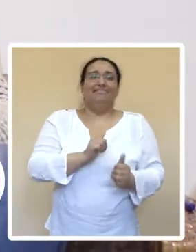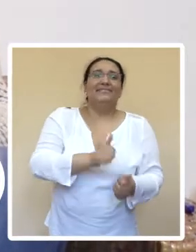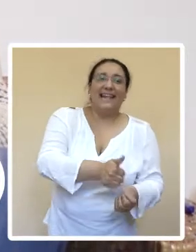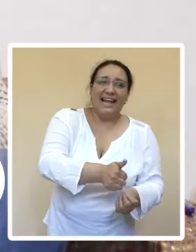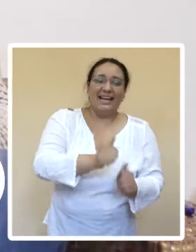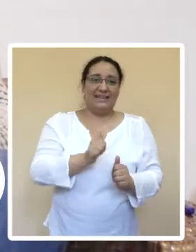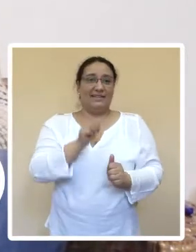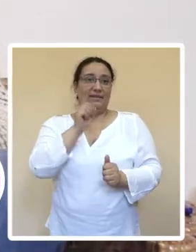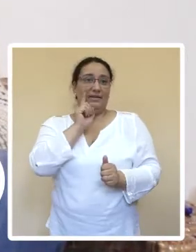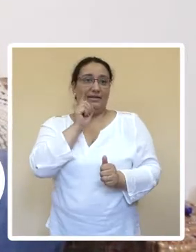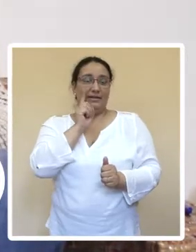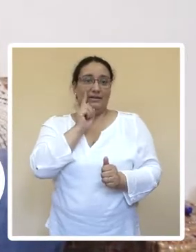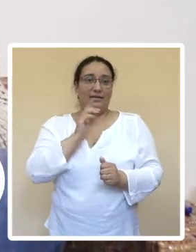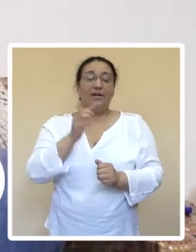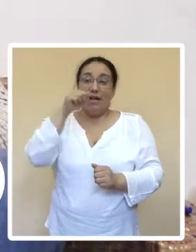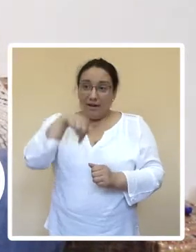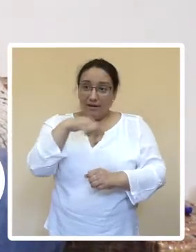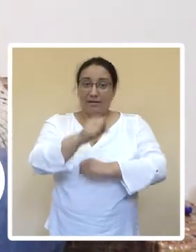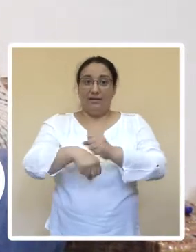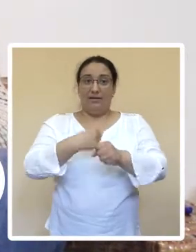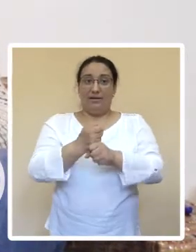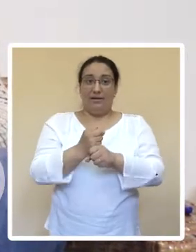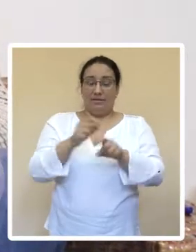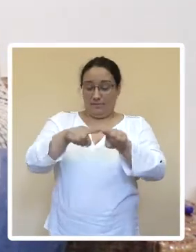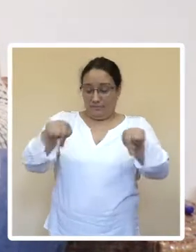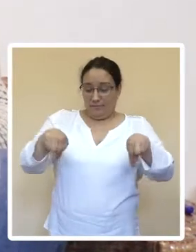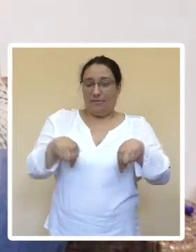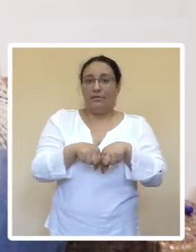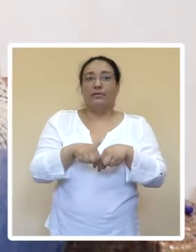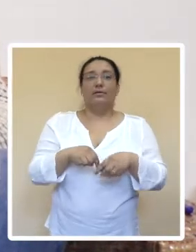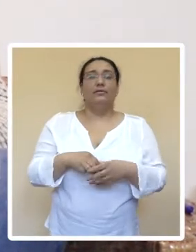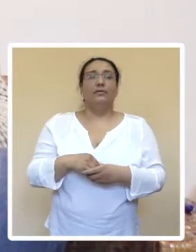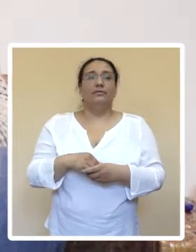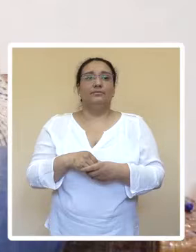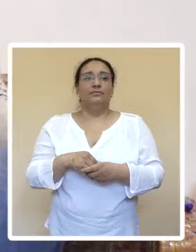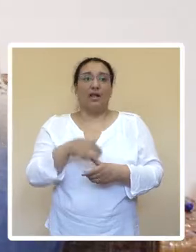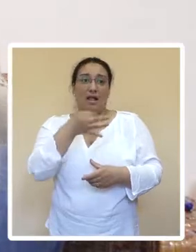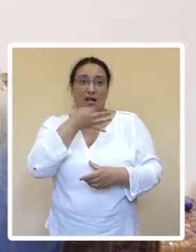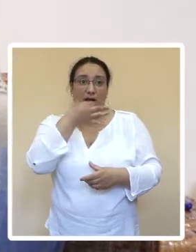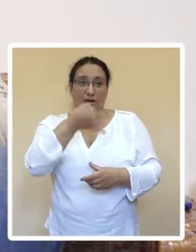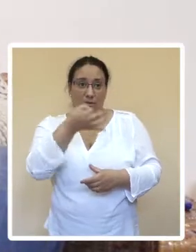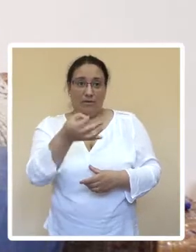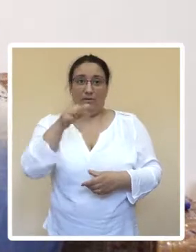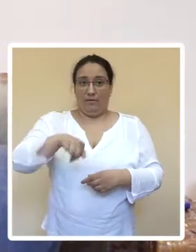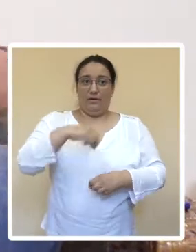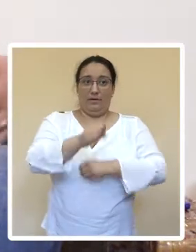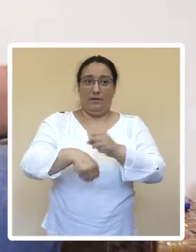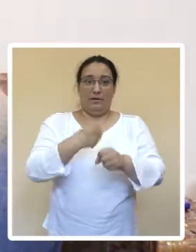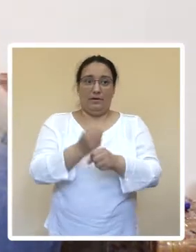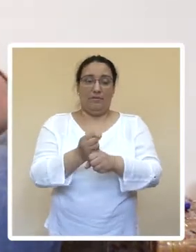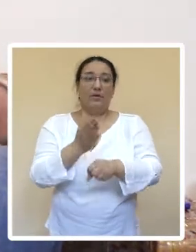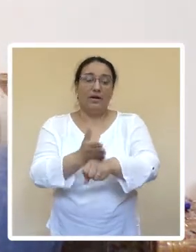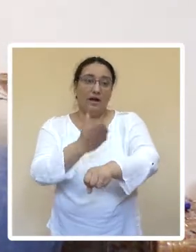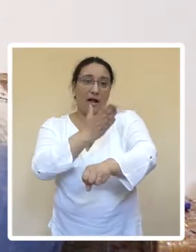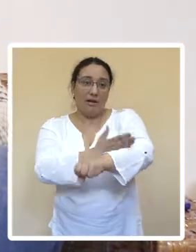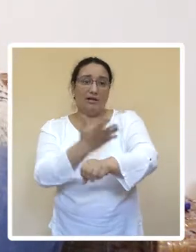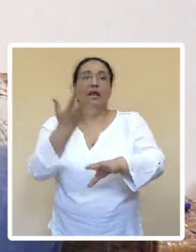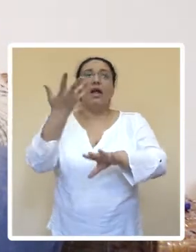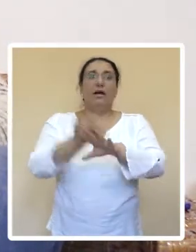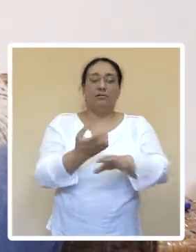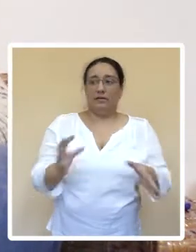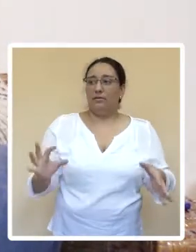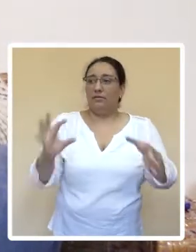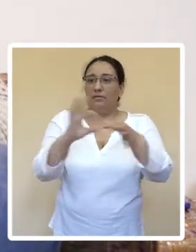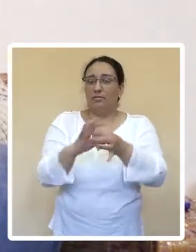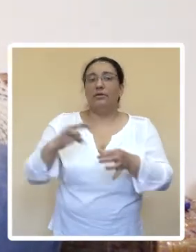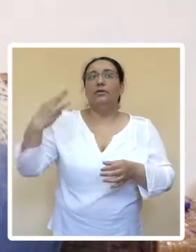El desafío que ha tenido este año la oficina, digo este año porque si bien existía un convenio entre